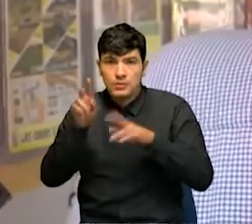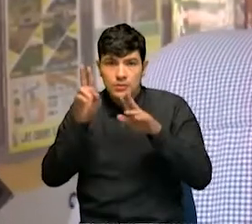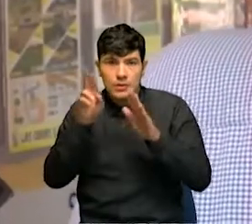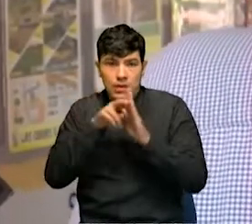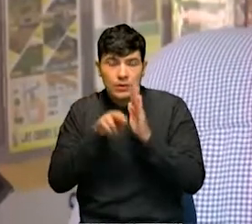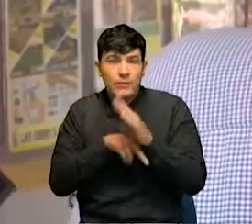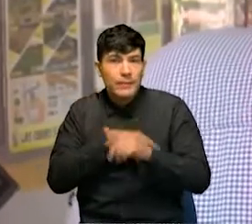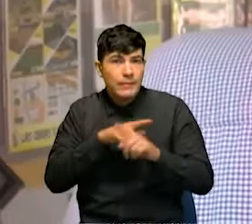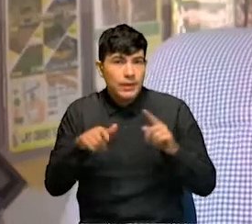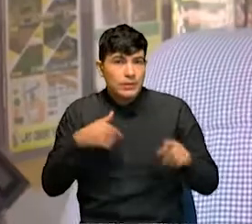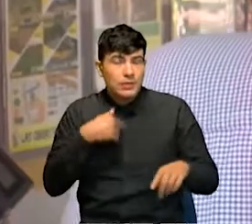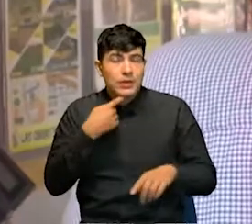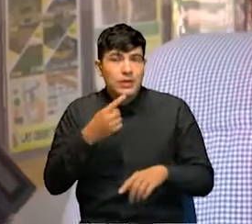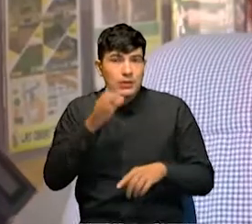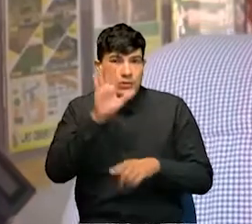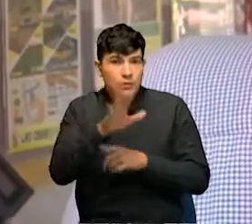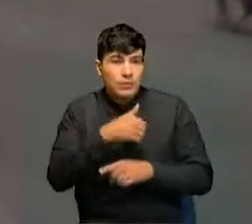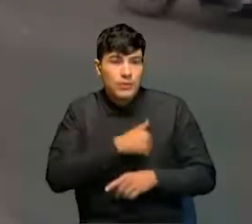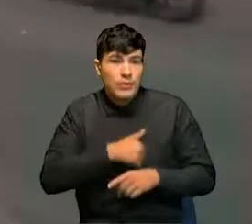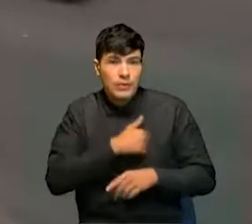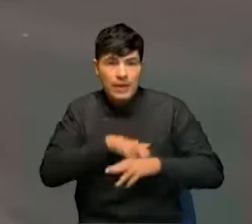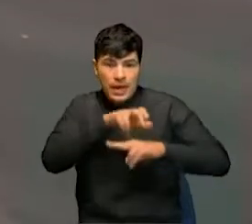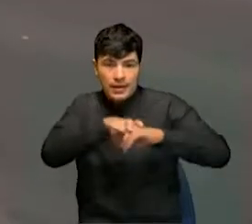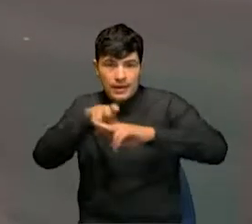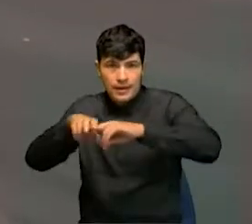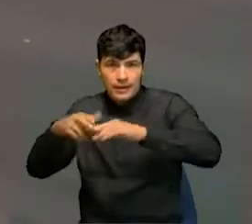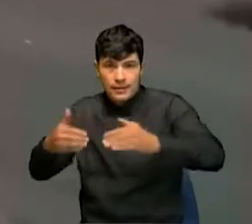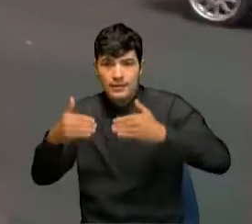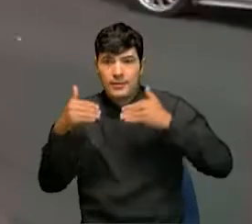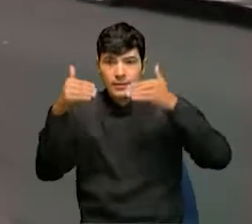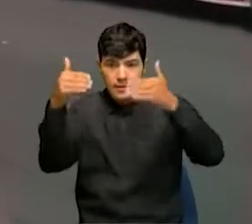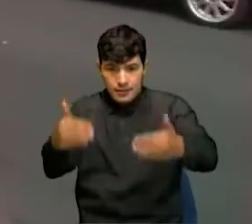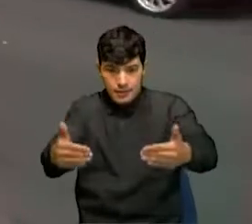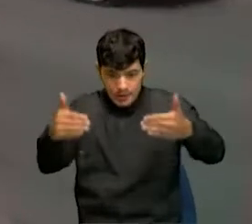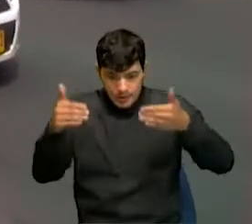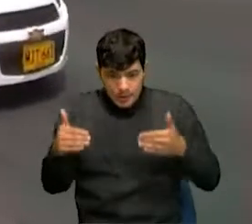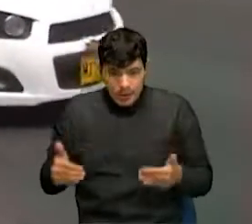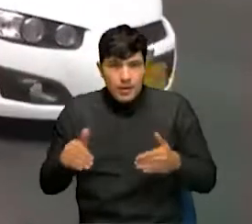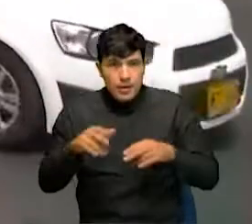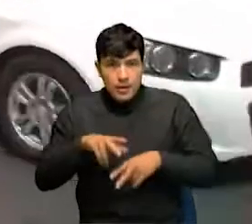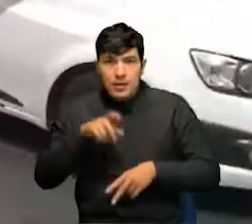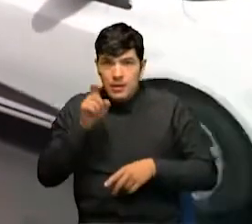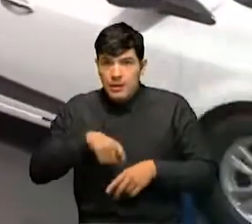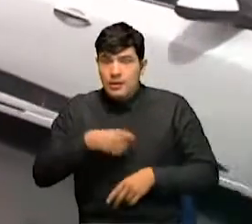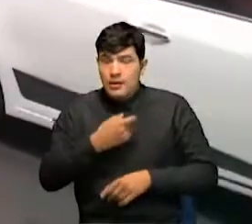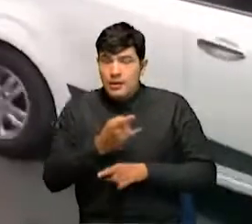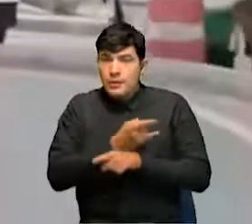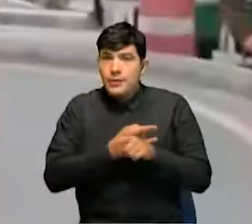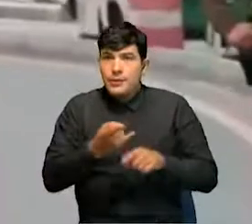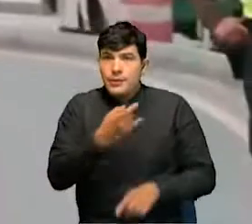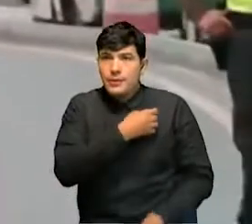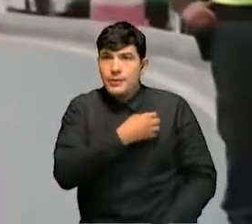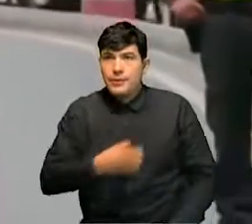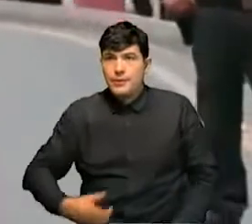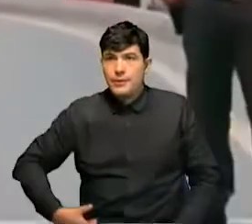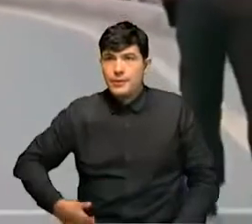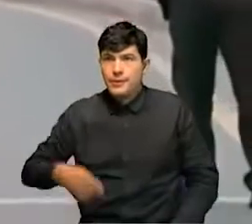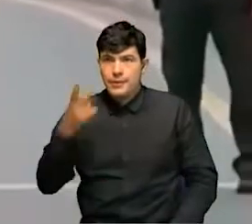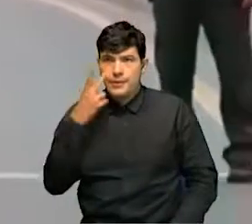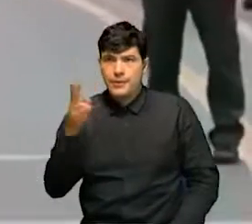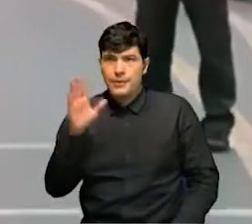deja que ese cinturón también se utilice en el sector de san rafael no se está midiendo velocidad es una vía de doble sentido